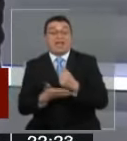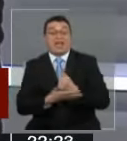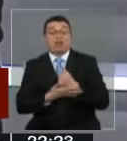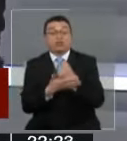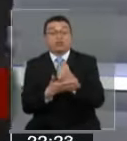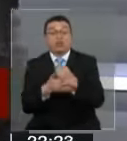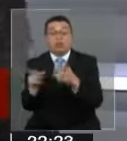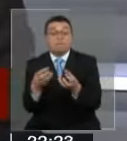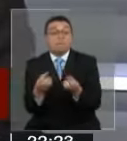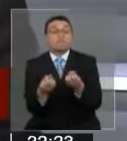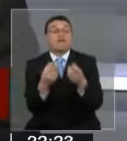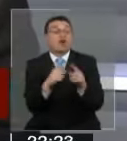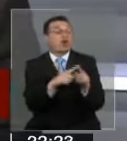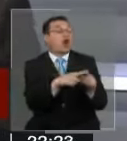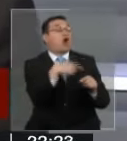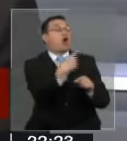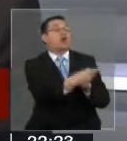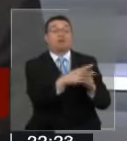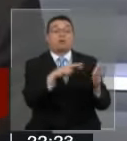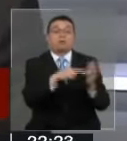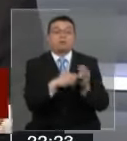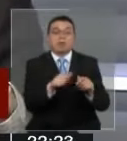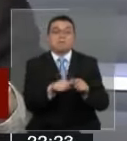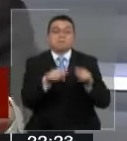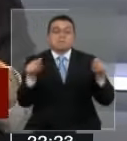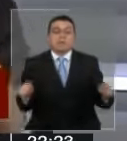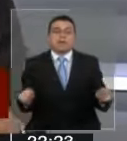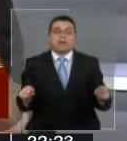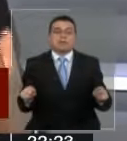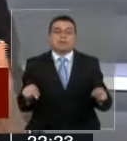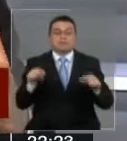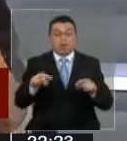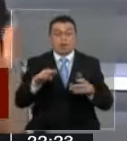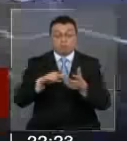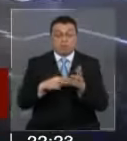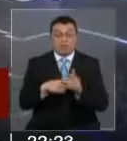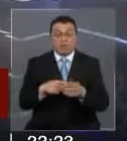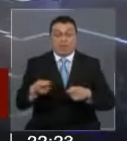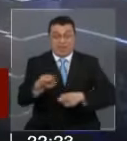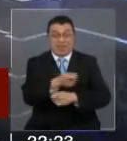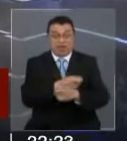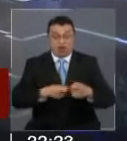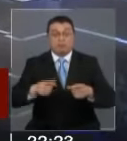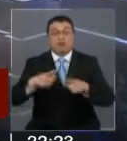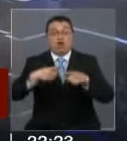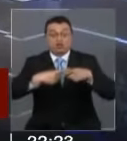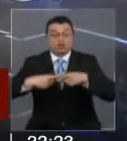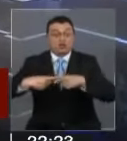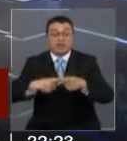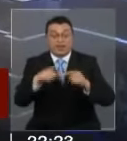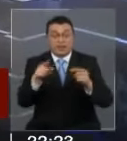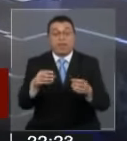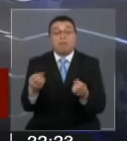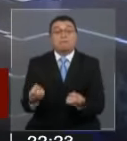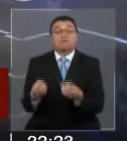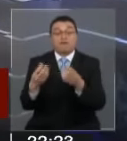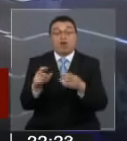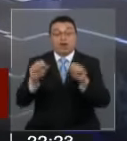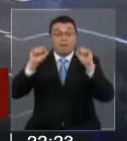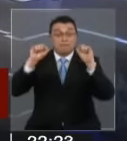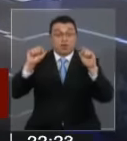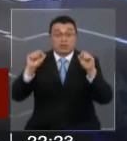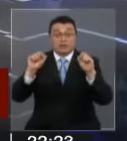está generando otro problema enorme. Y al final la magnitud del problema económico y social que genera la forma de protesta